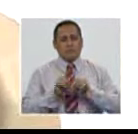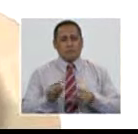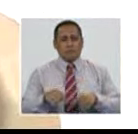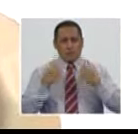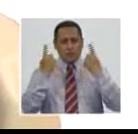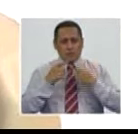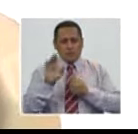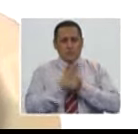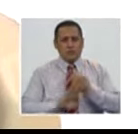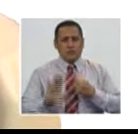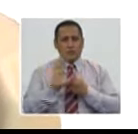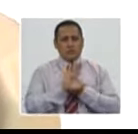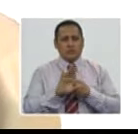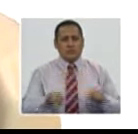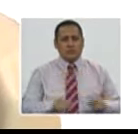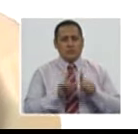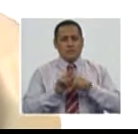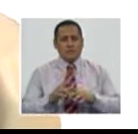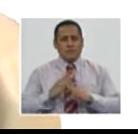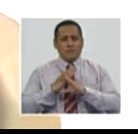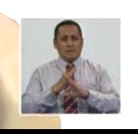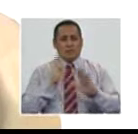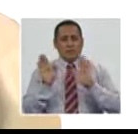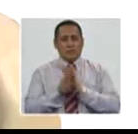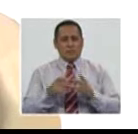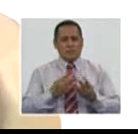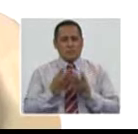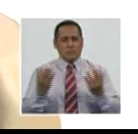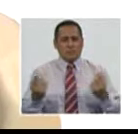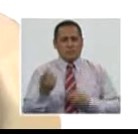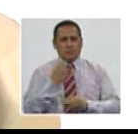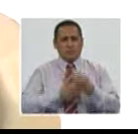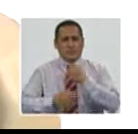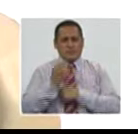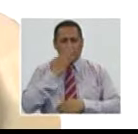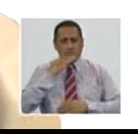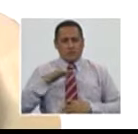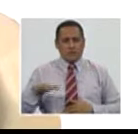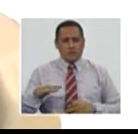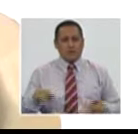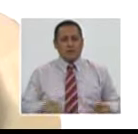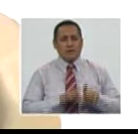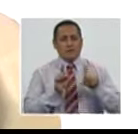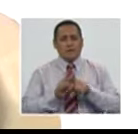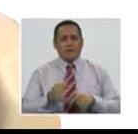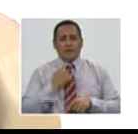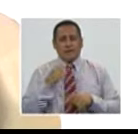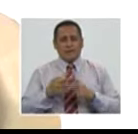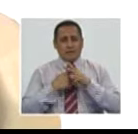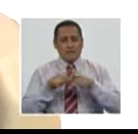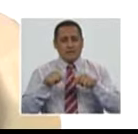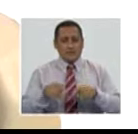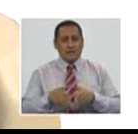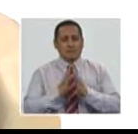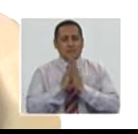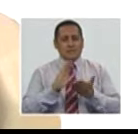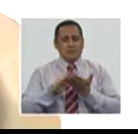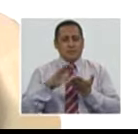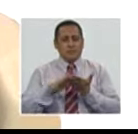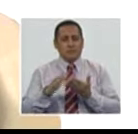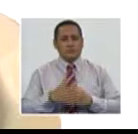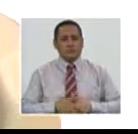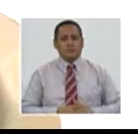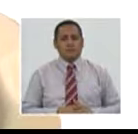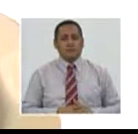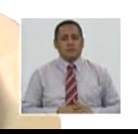es una medida de protección para evitar el tema de tráfico de menores entonces a raíz de eso es que se pide